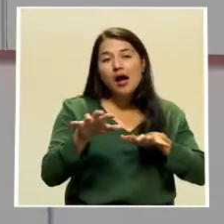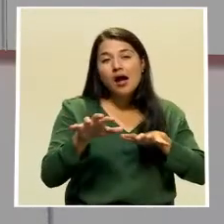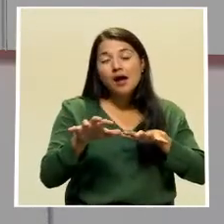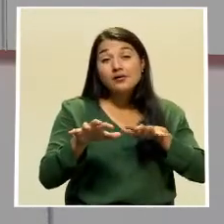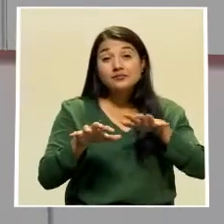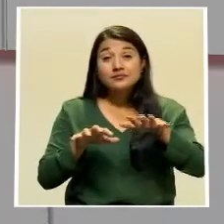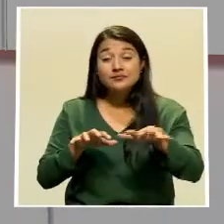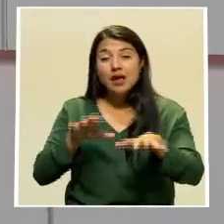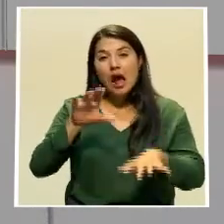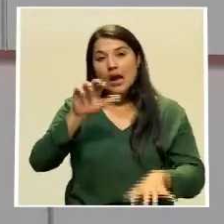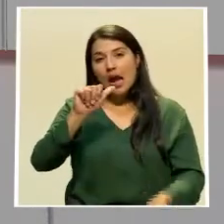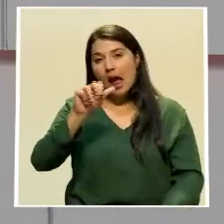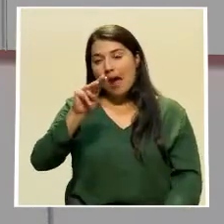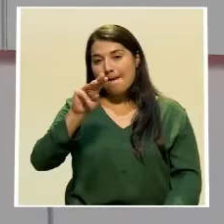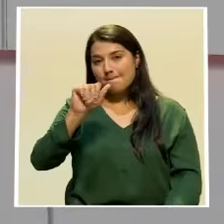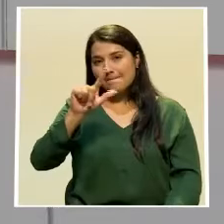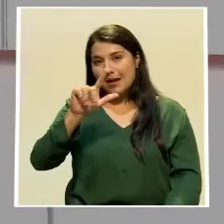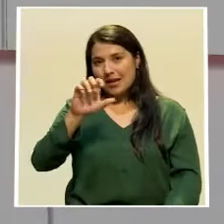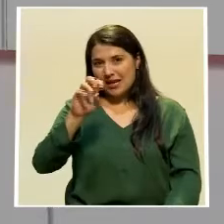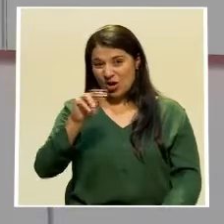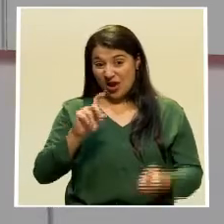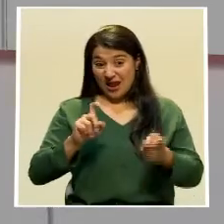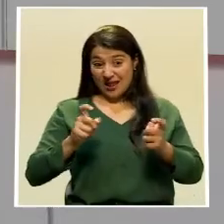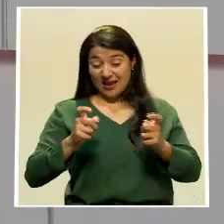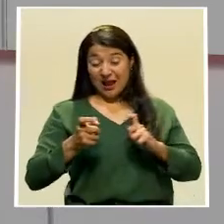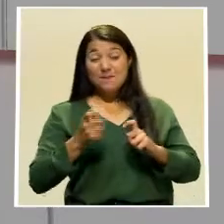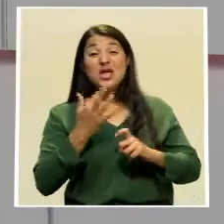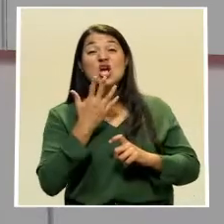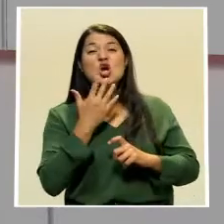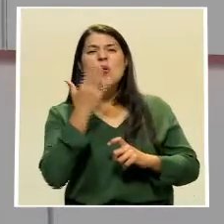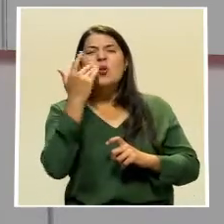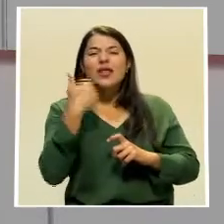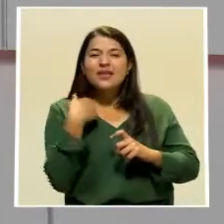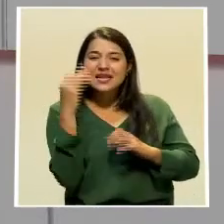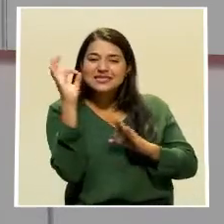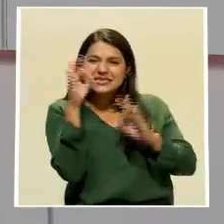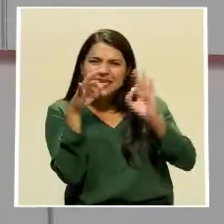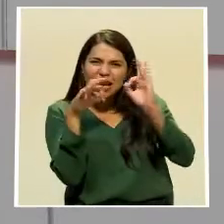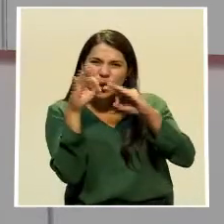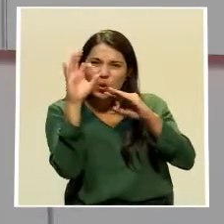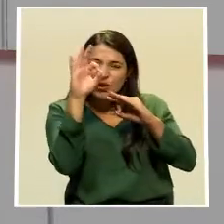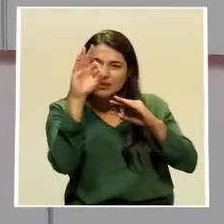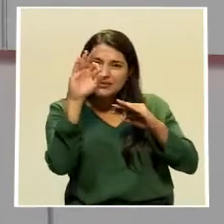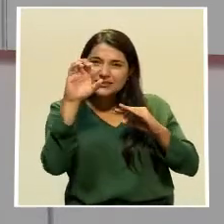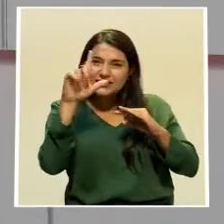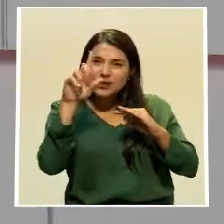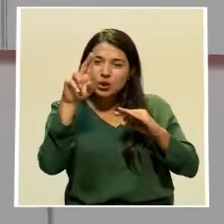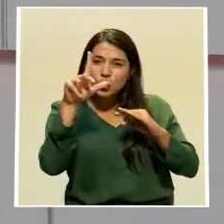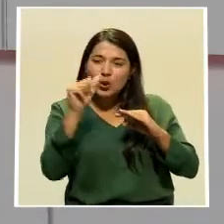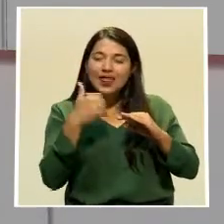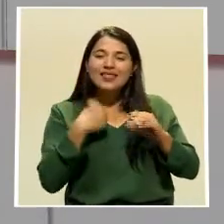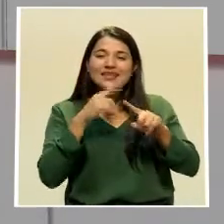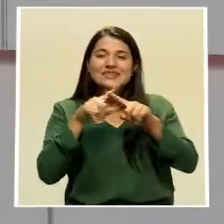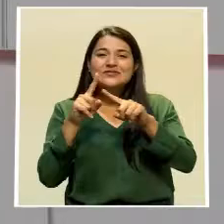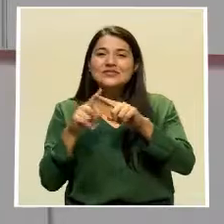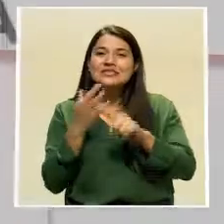reptil cambia de color gracias a unas células que contienen distintos pigmentos.